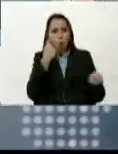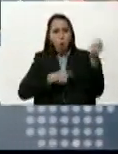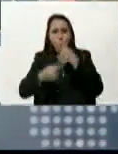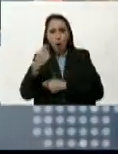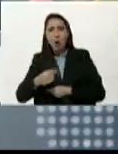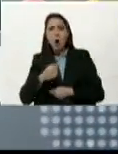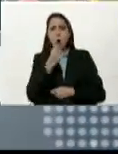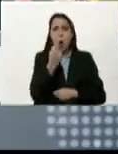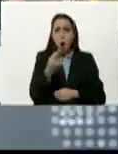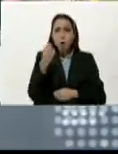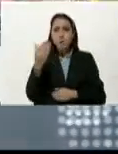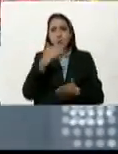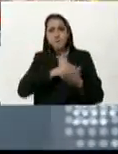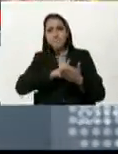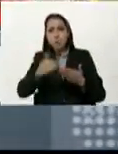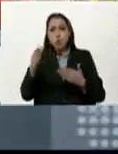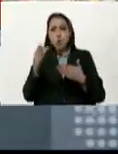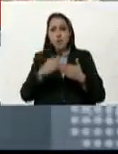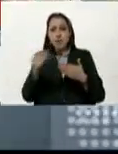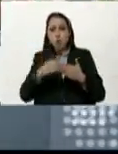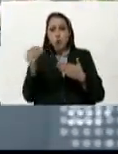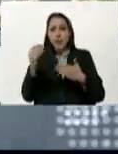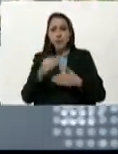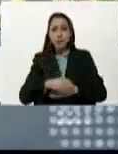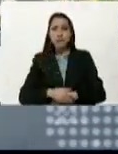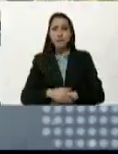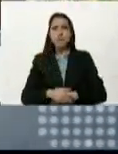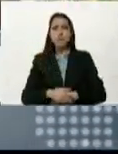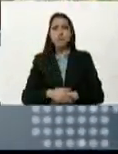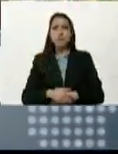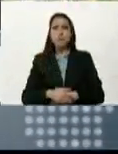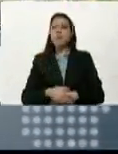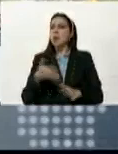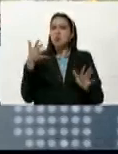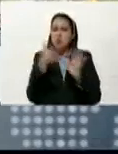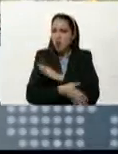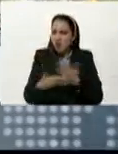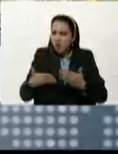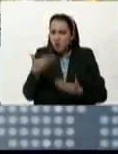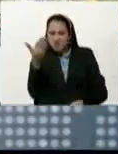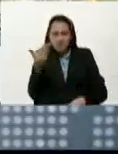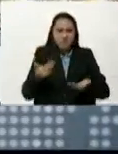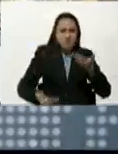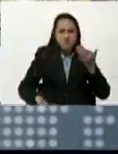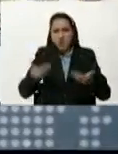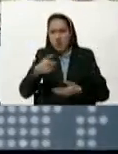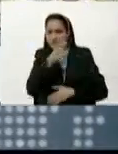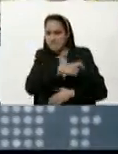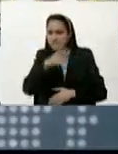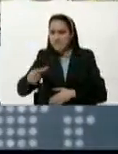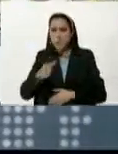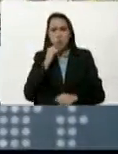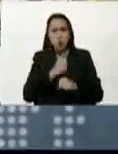11.000 millones de dólares quiere decir que todos los productores de cúcuta norte de santander